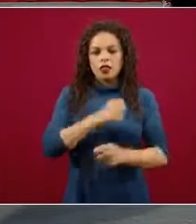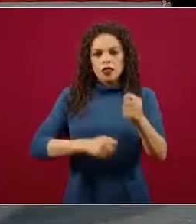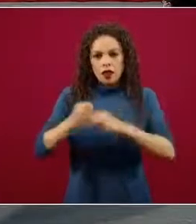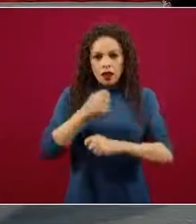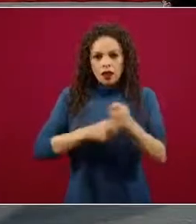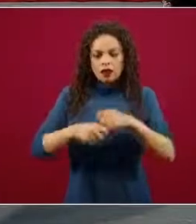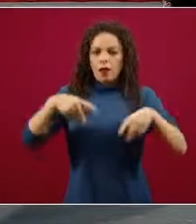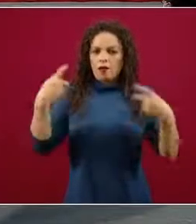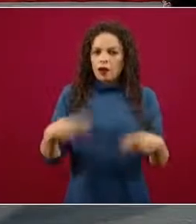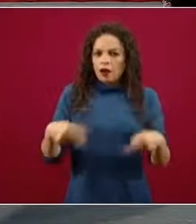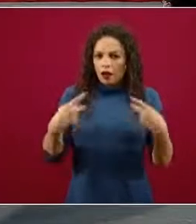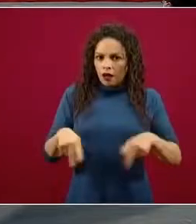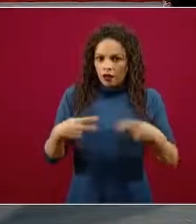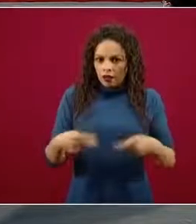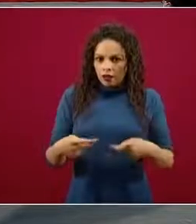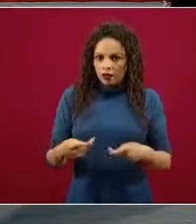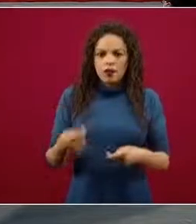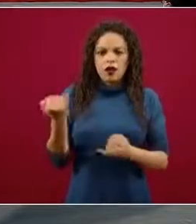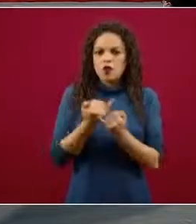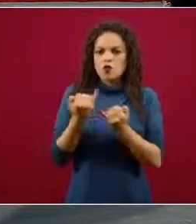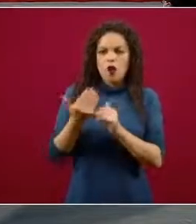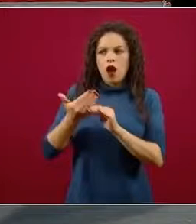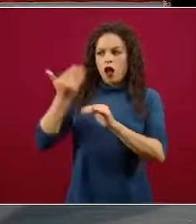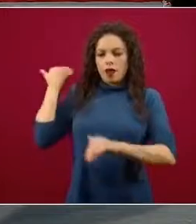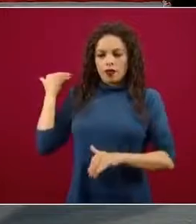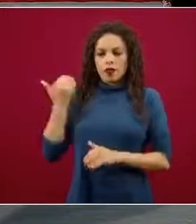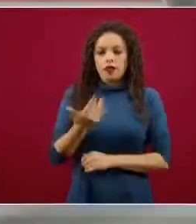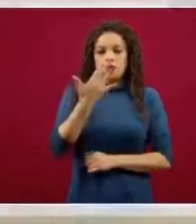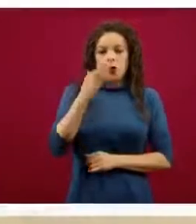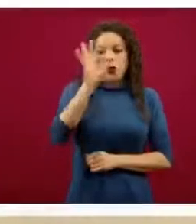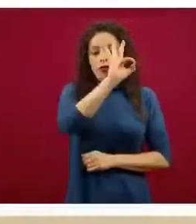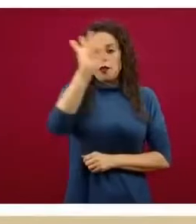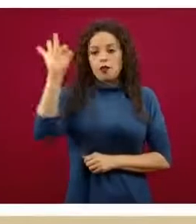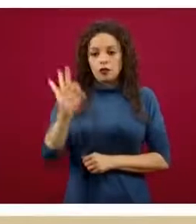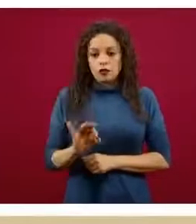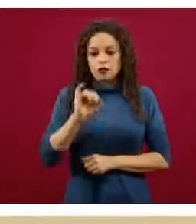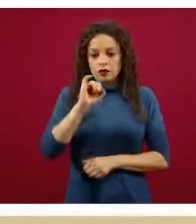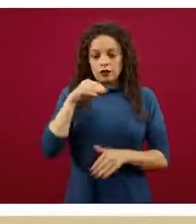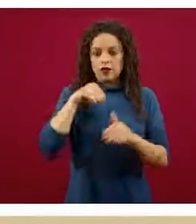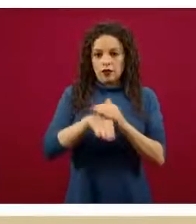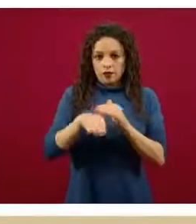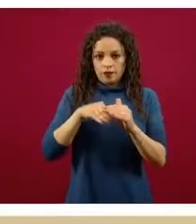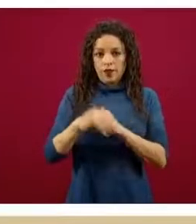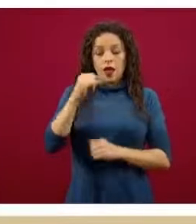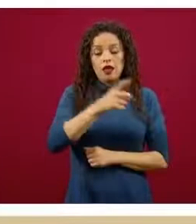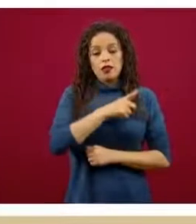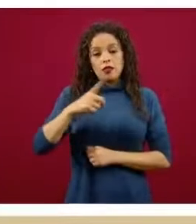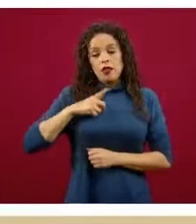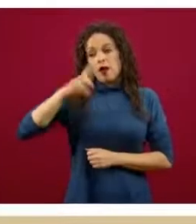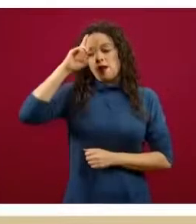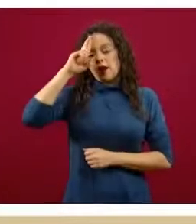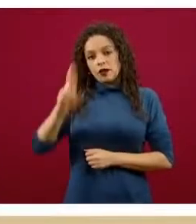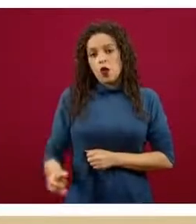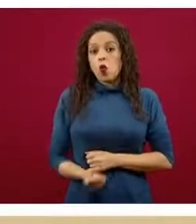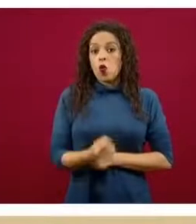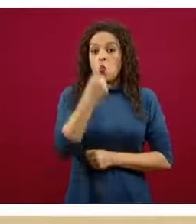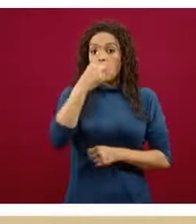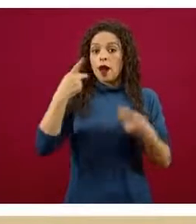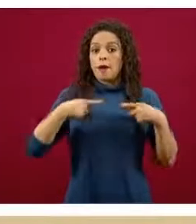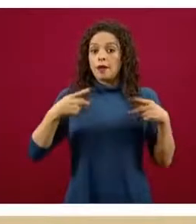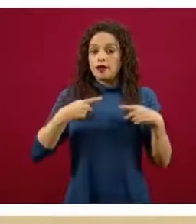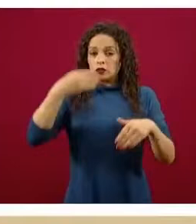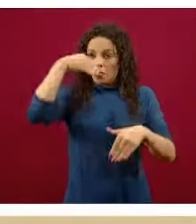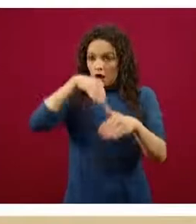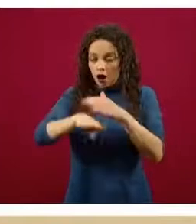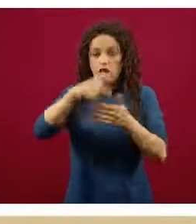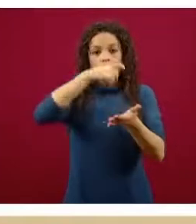principio, con un 50% de aforo y respetando una persona por familia. Y esto es en